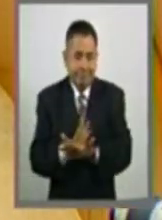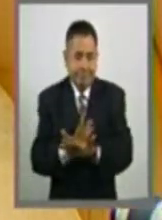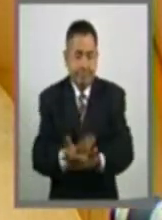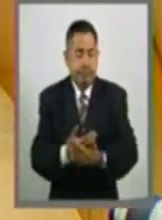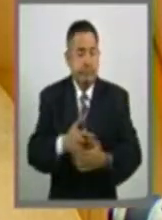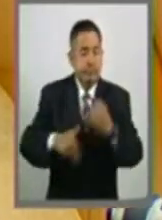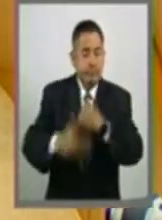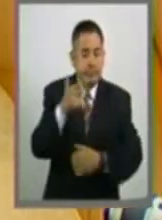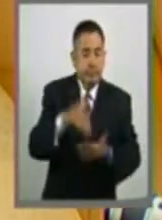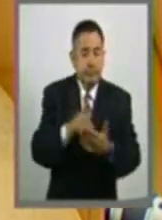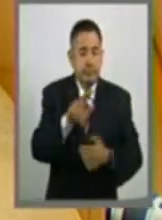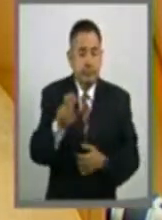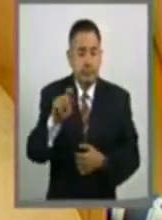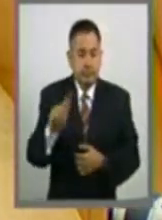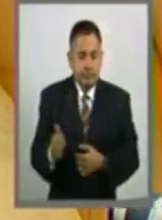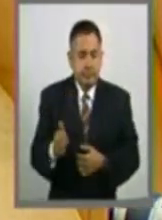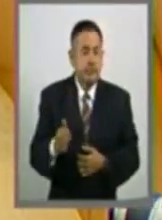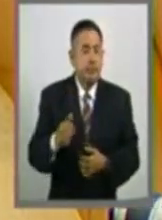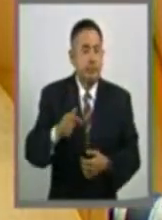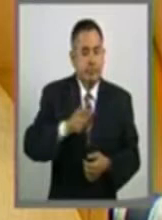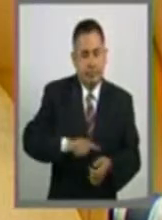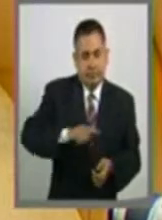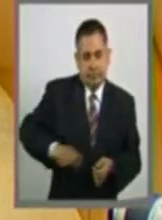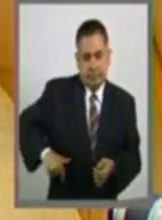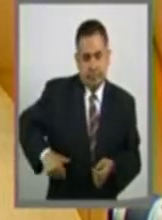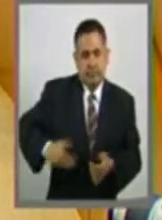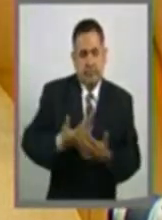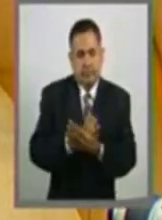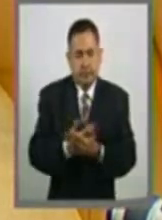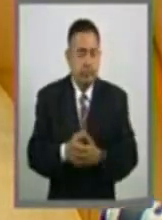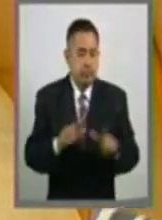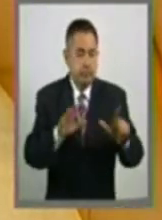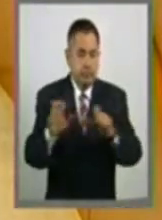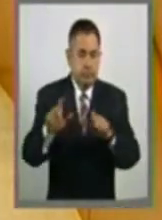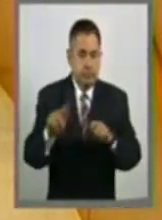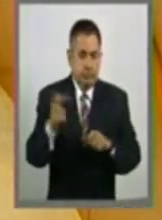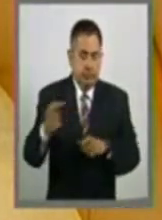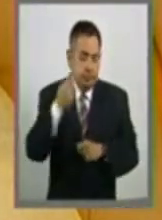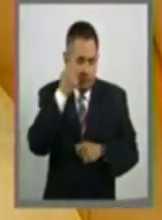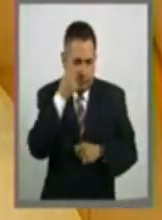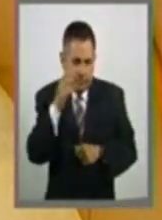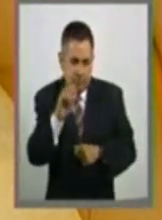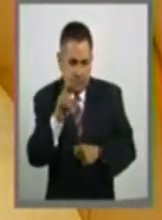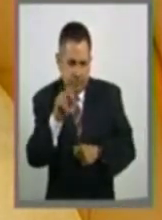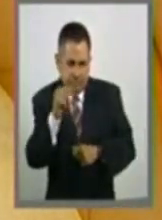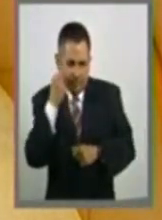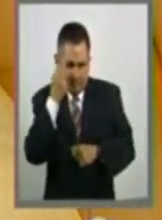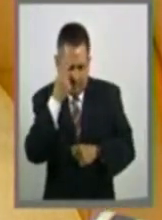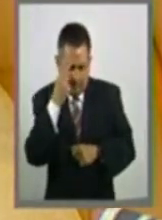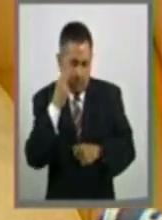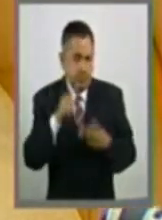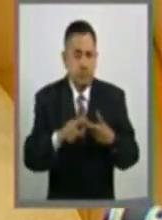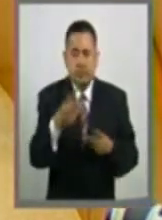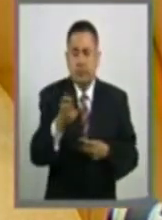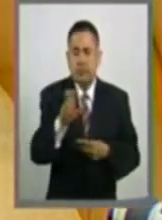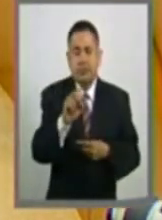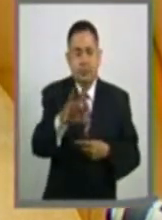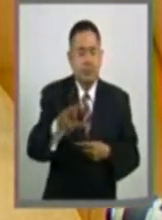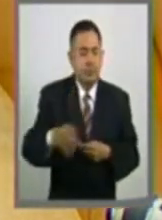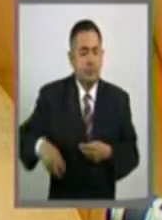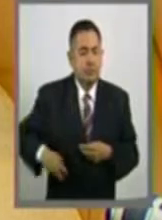13.326 eran de riñón, 777 de córnea, 365 de